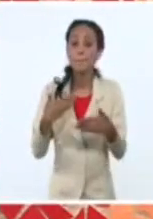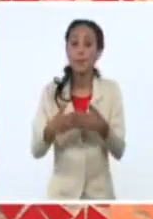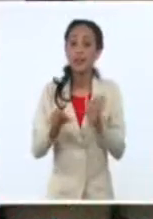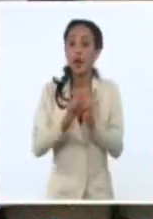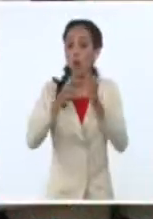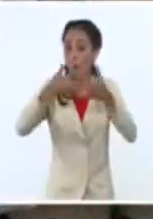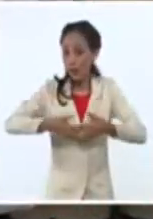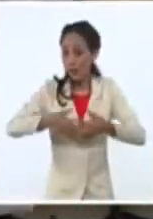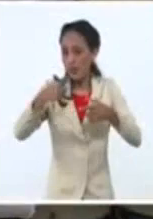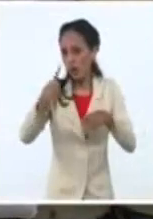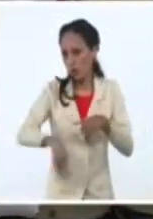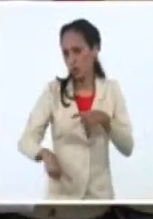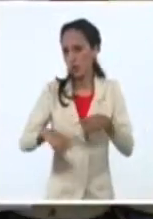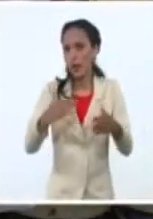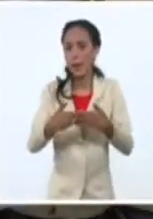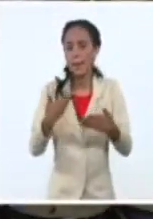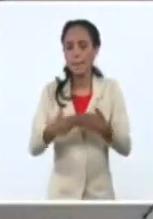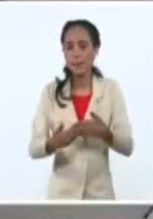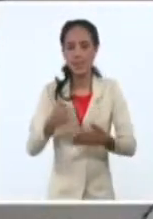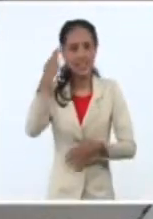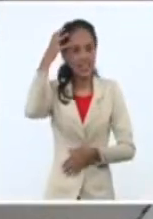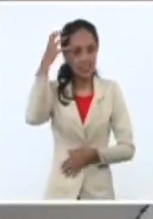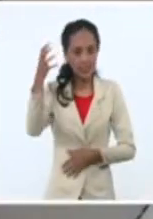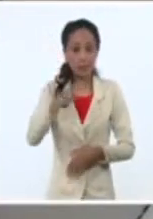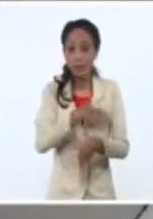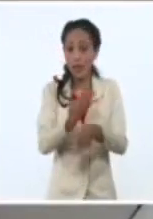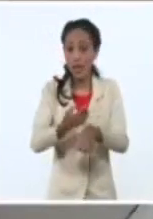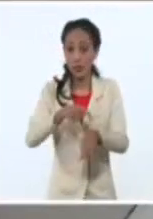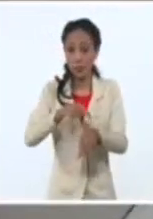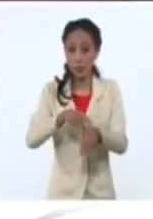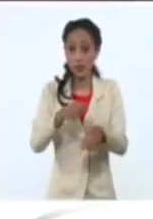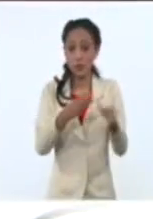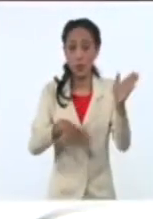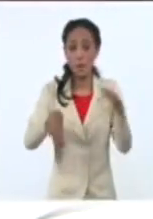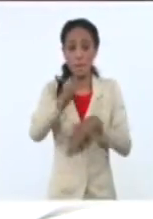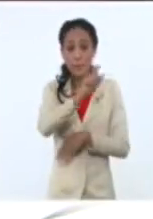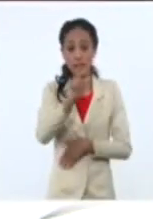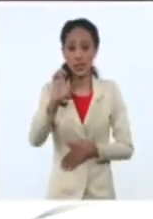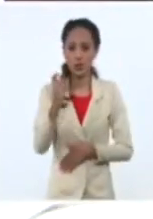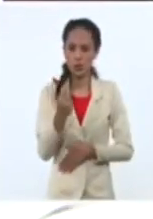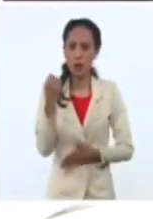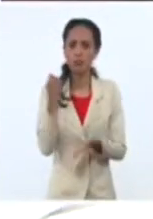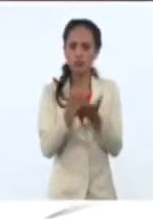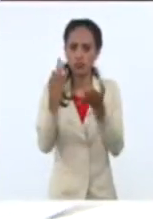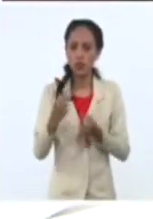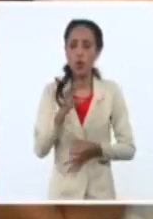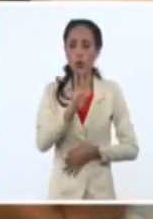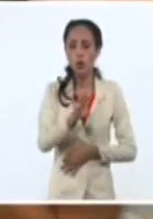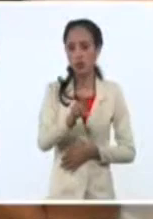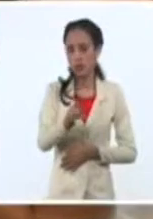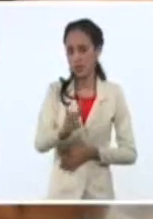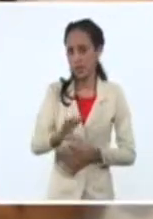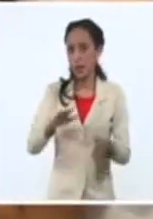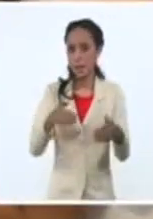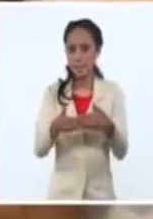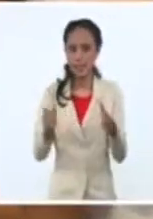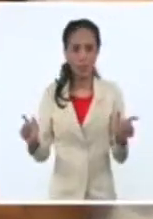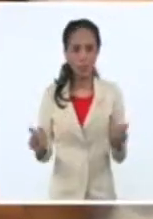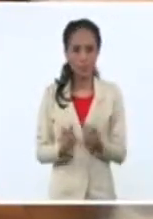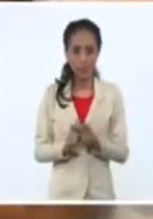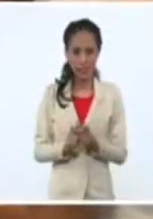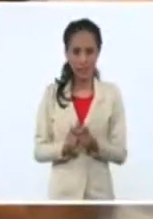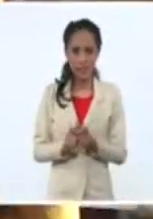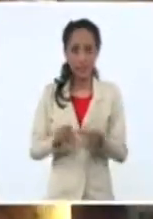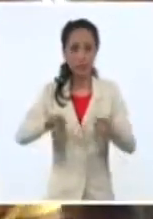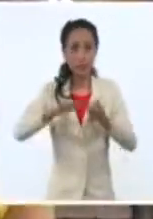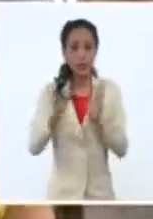estatales, etcétera. Hasta el momento, el Ministerio de Economía y Planificación cubano aprobó 416 solicitudes de MIPYMES en todo el país.